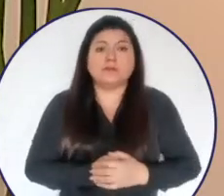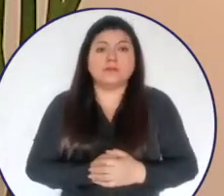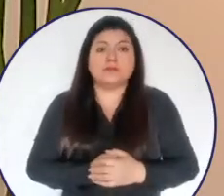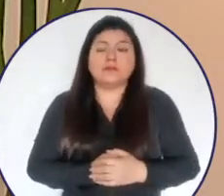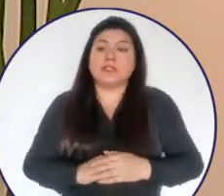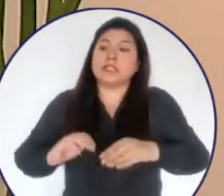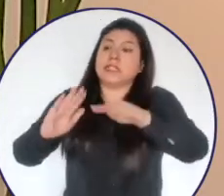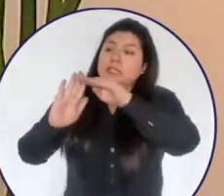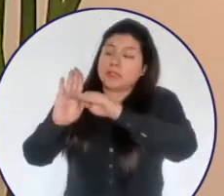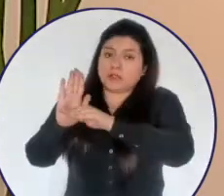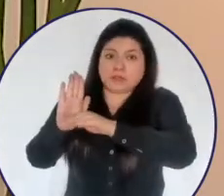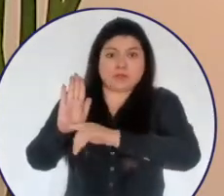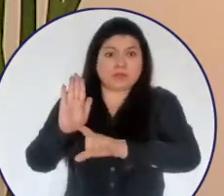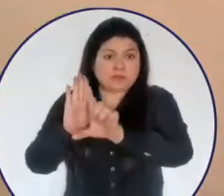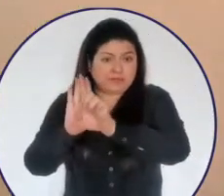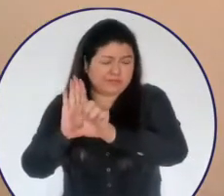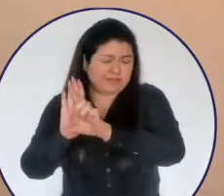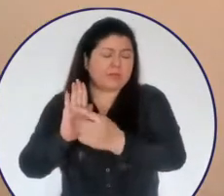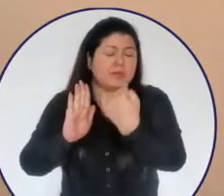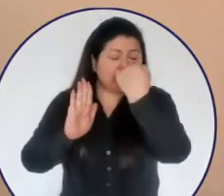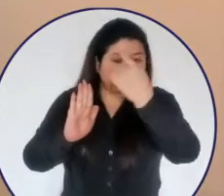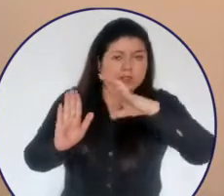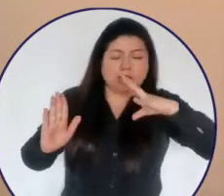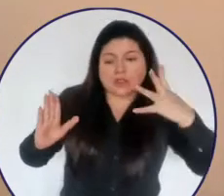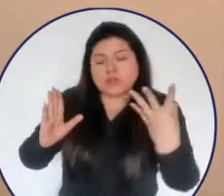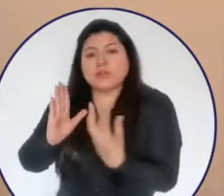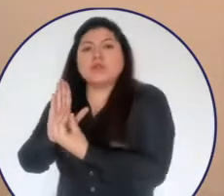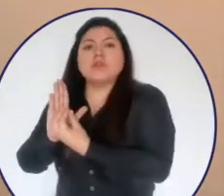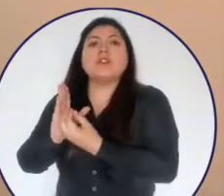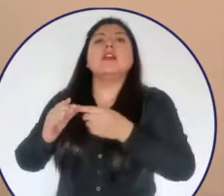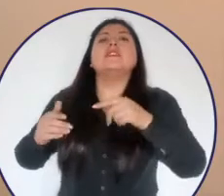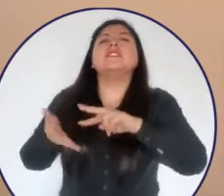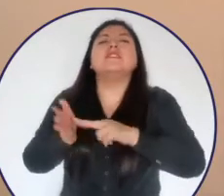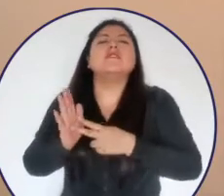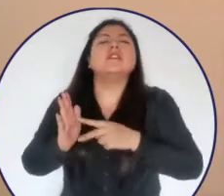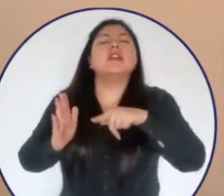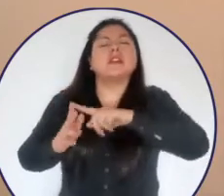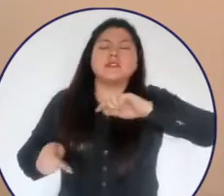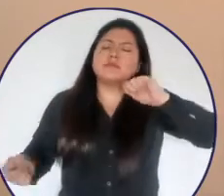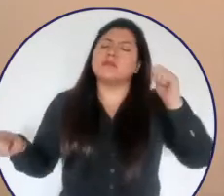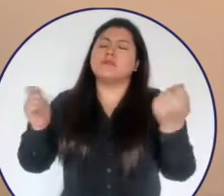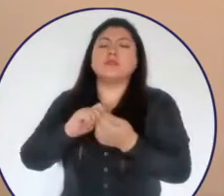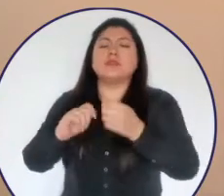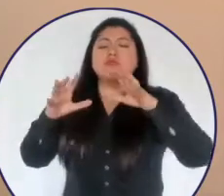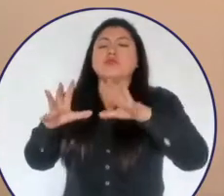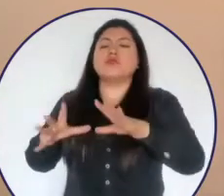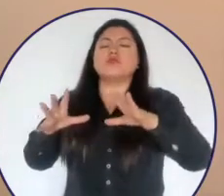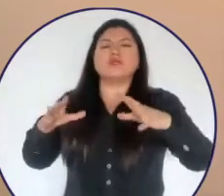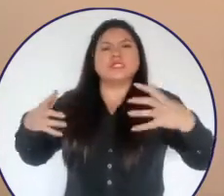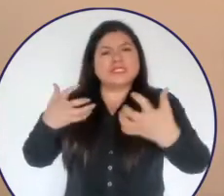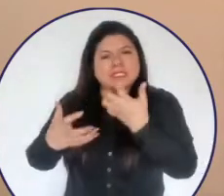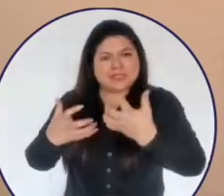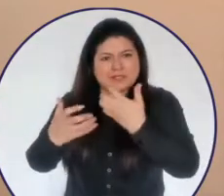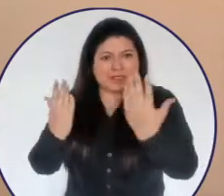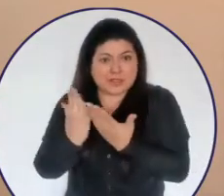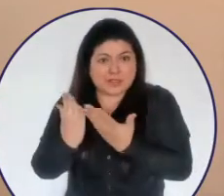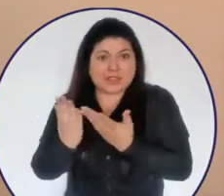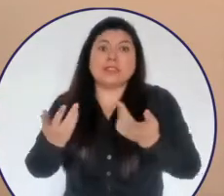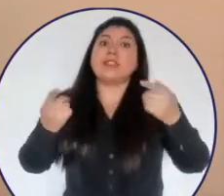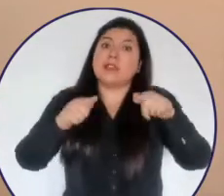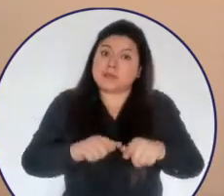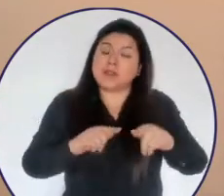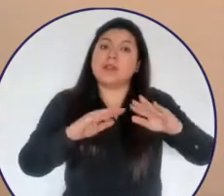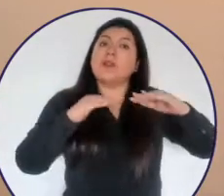de la planta docente. Así que al hablar de políticas inclusivas, hablamos de transformaciones en el